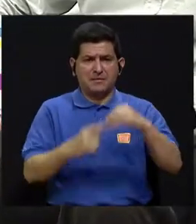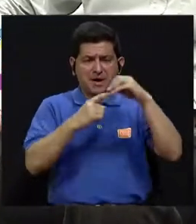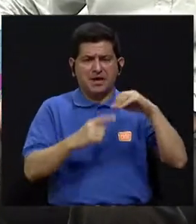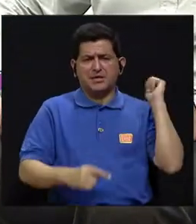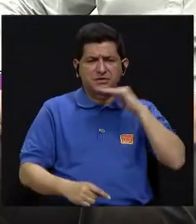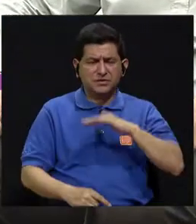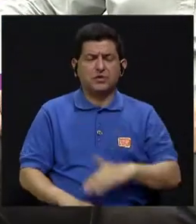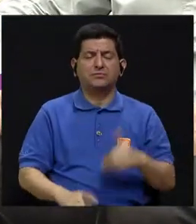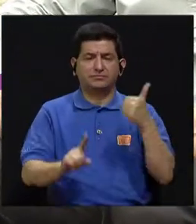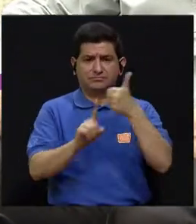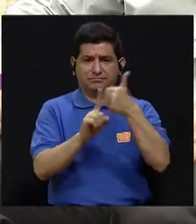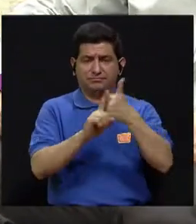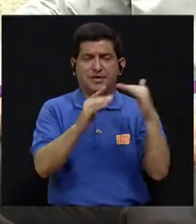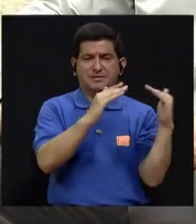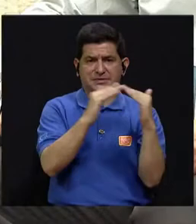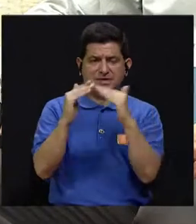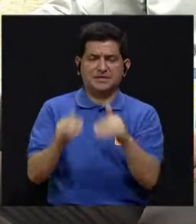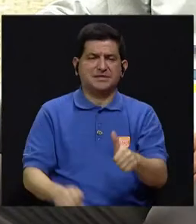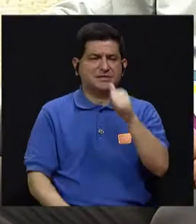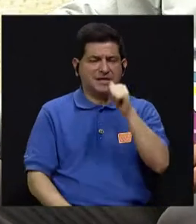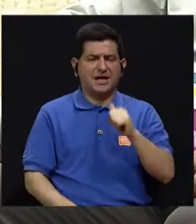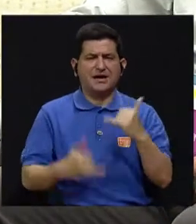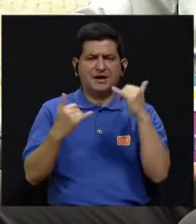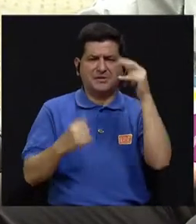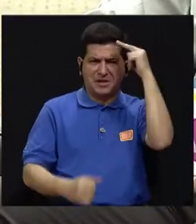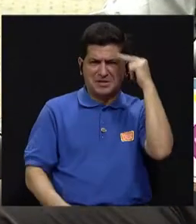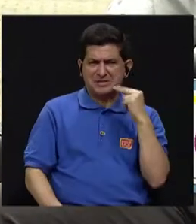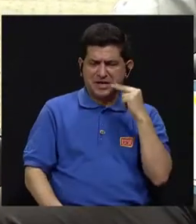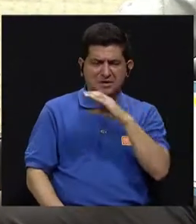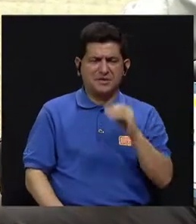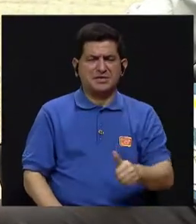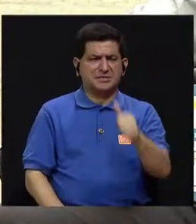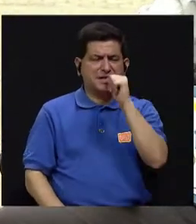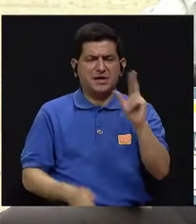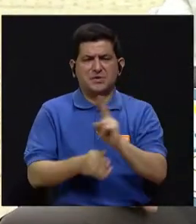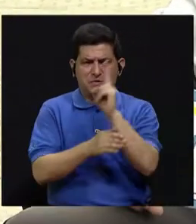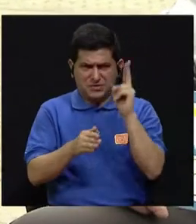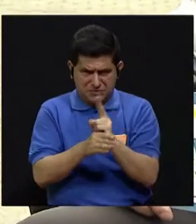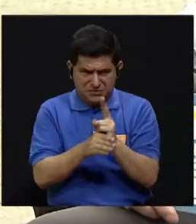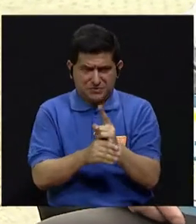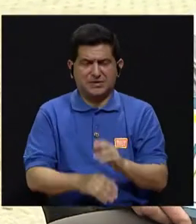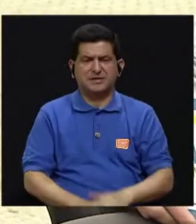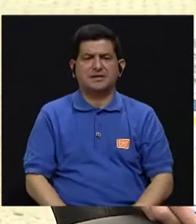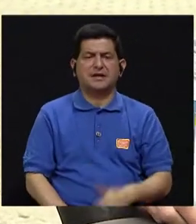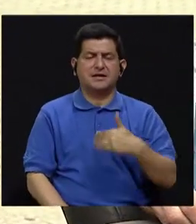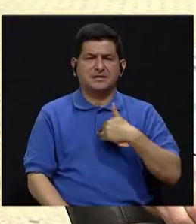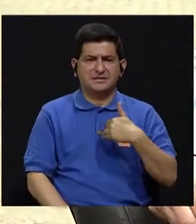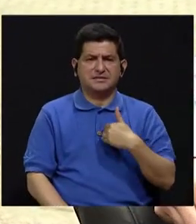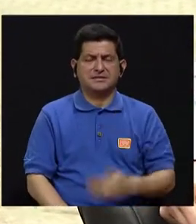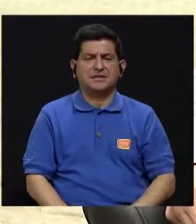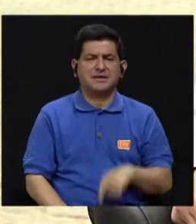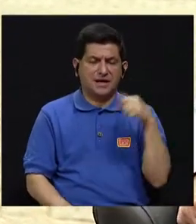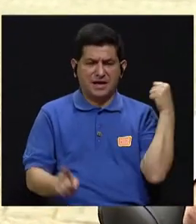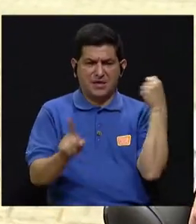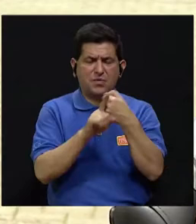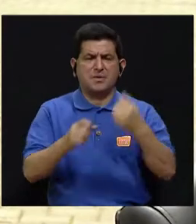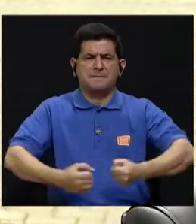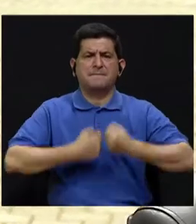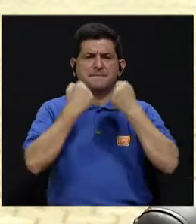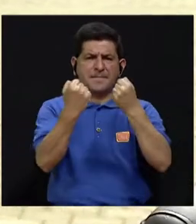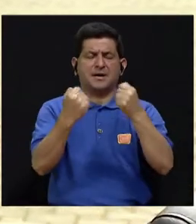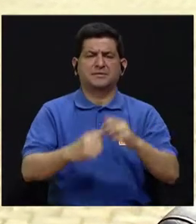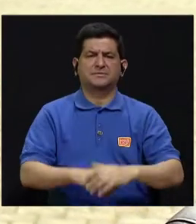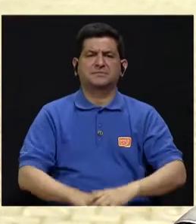de contaminación proviene de los mismos hogares. Las aguas negras y las aguas grises que se producen tienen un impacto bastante fuerte.